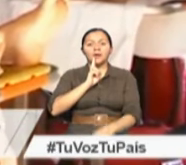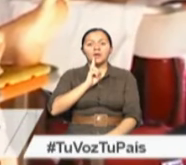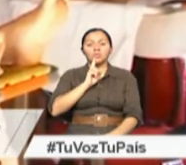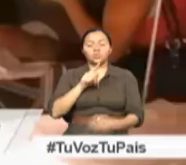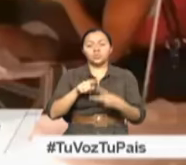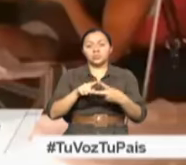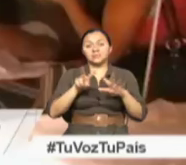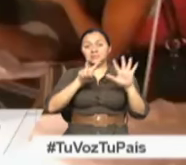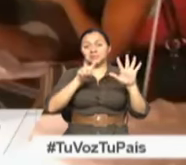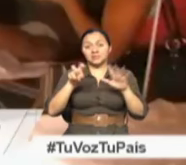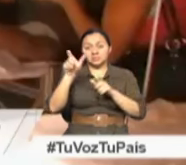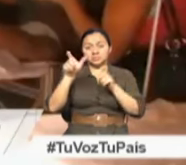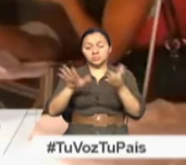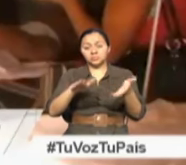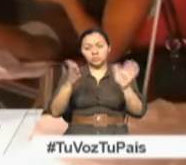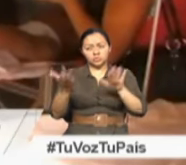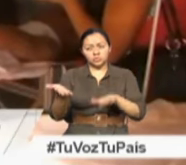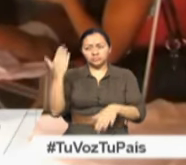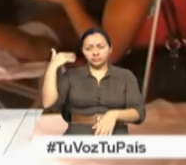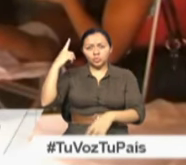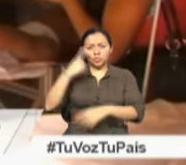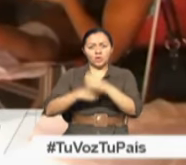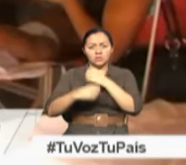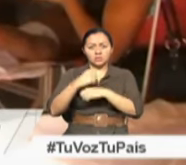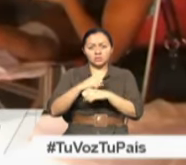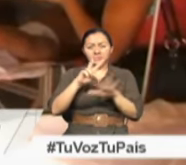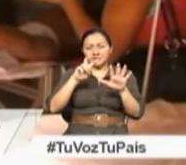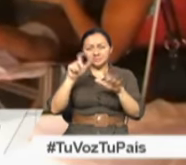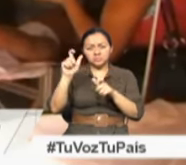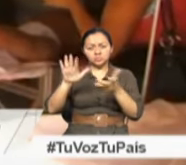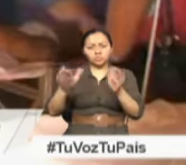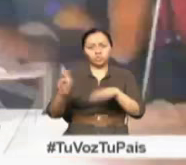700 personas fallecieron por este motivo el año